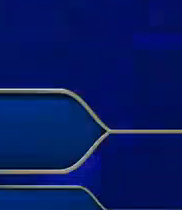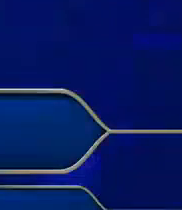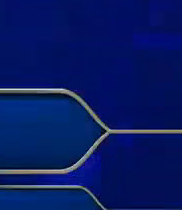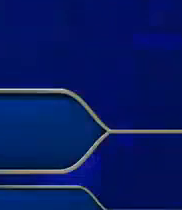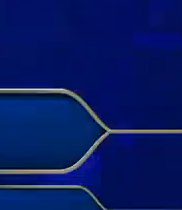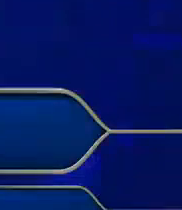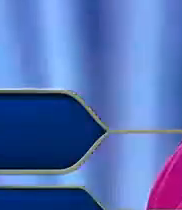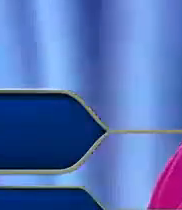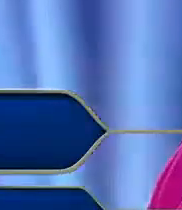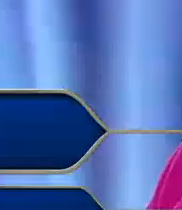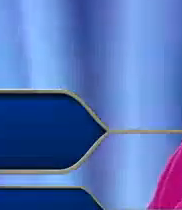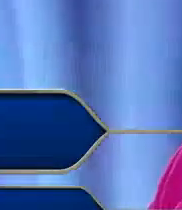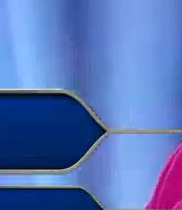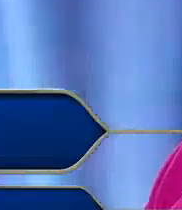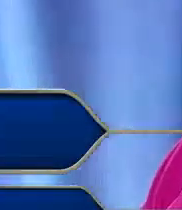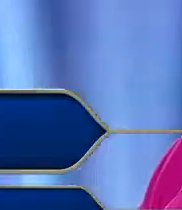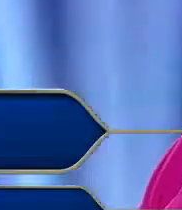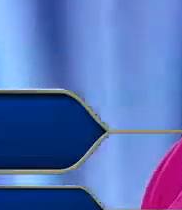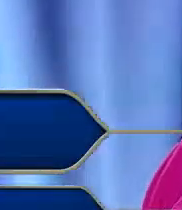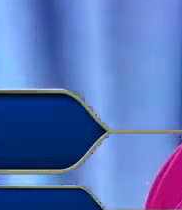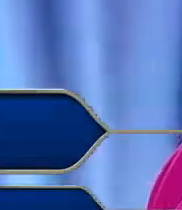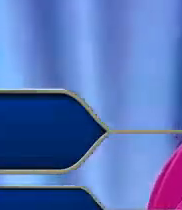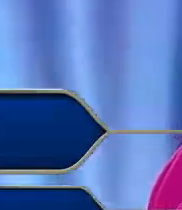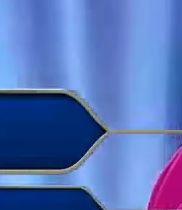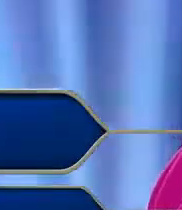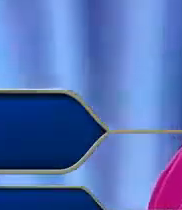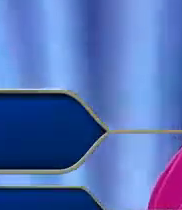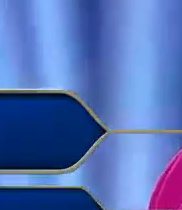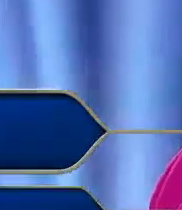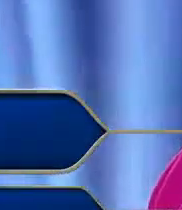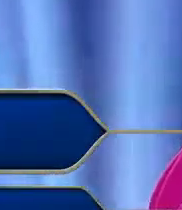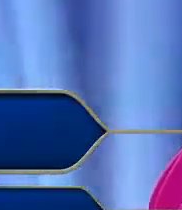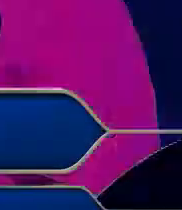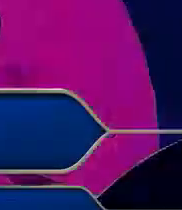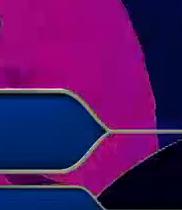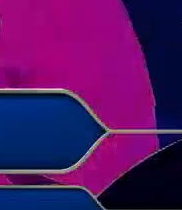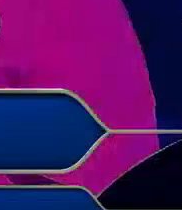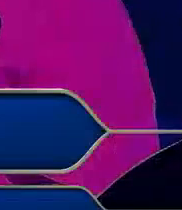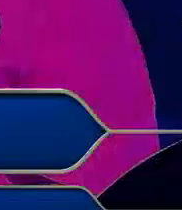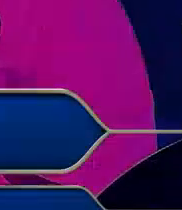C, picaflor. O D, perdiz.